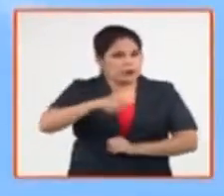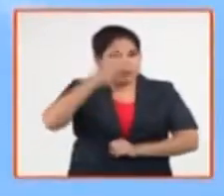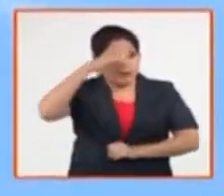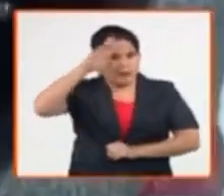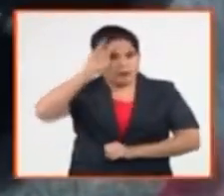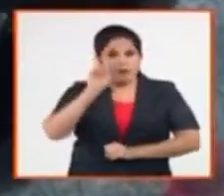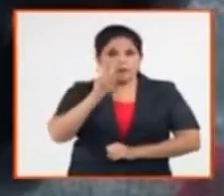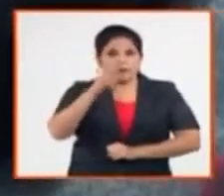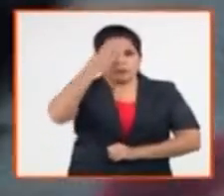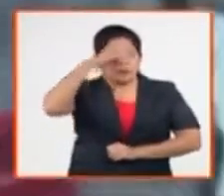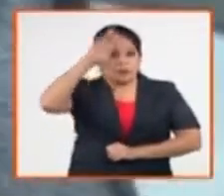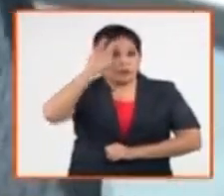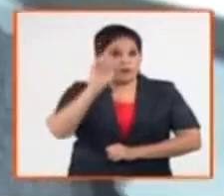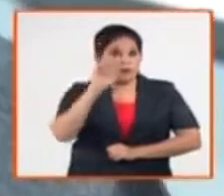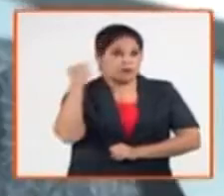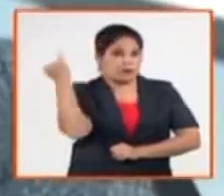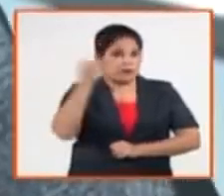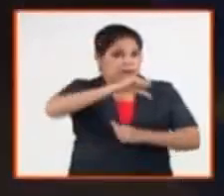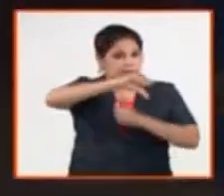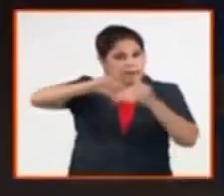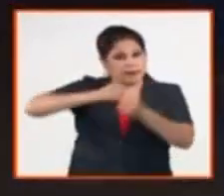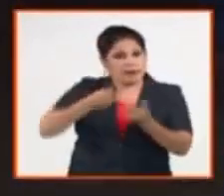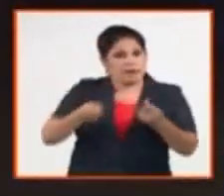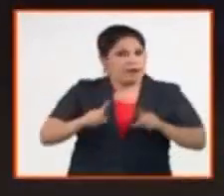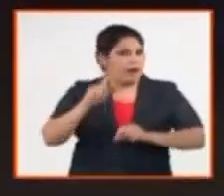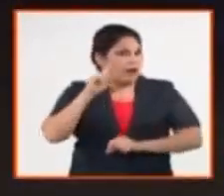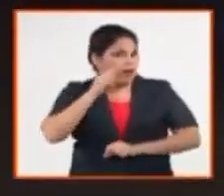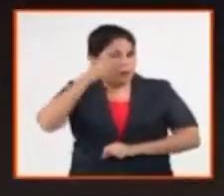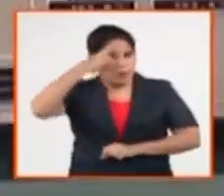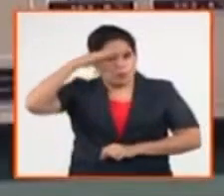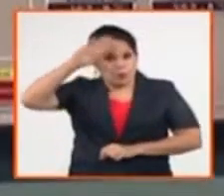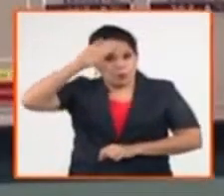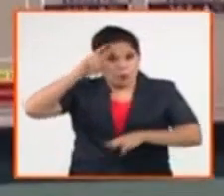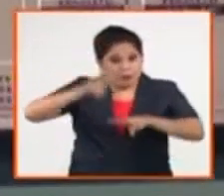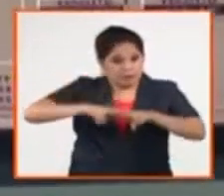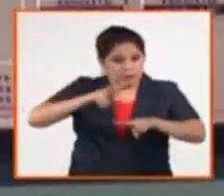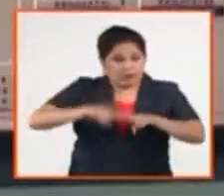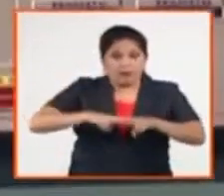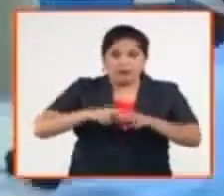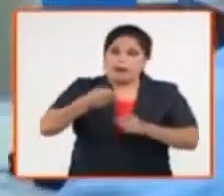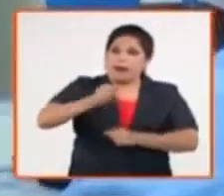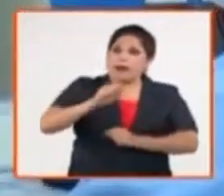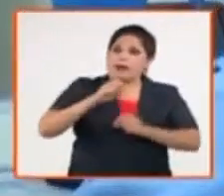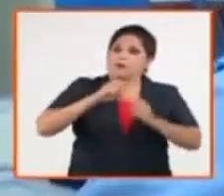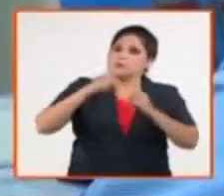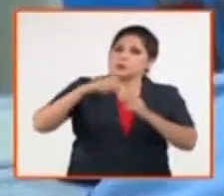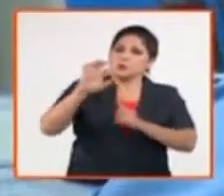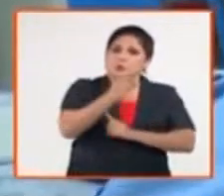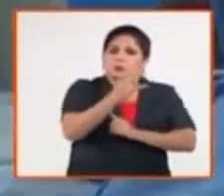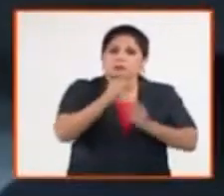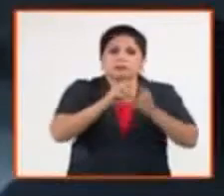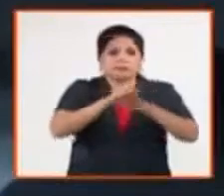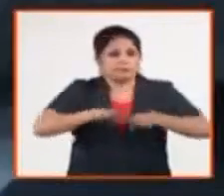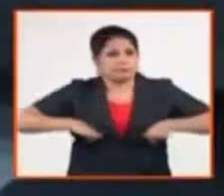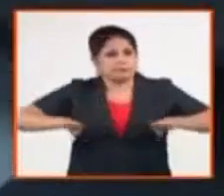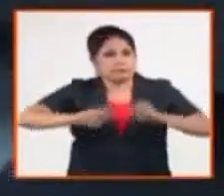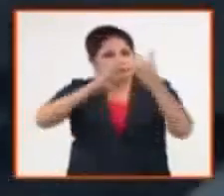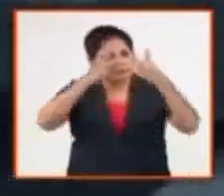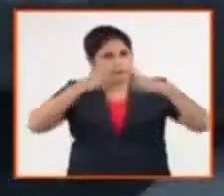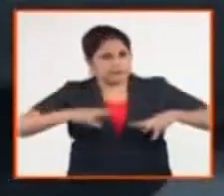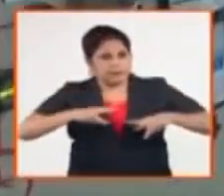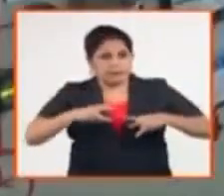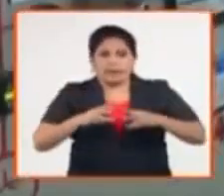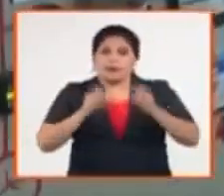Cubavisión Internacional, Canal Caribe, Radio Rebelde, Radio Habana Cuba, los canales de YouTube de la Mesa Redonda y la Presidencia y las páginas